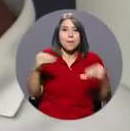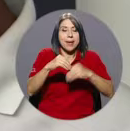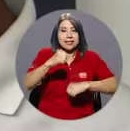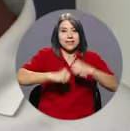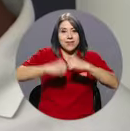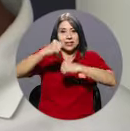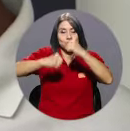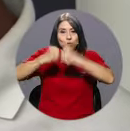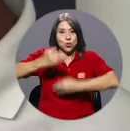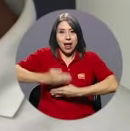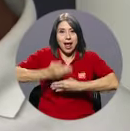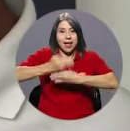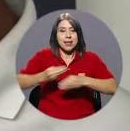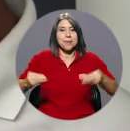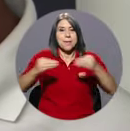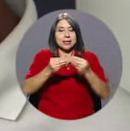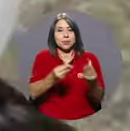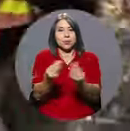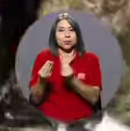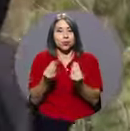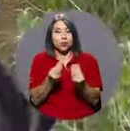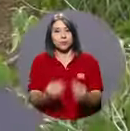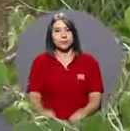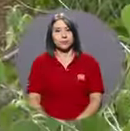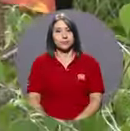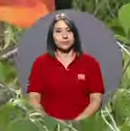infraestructura y en realidad de producción.